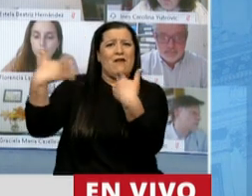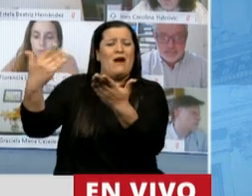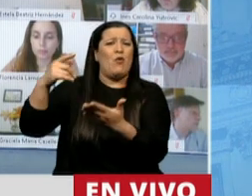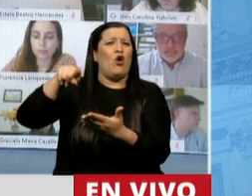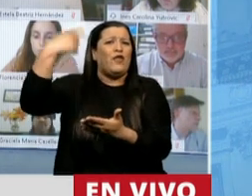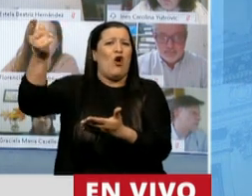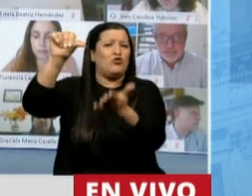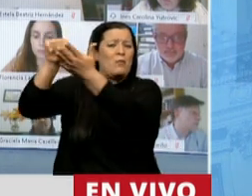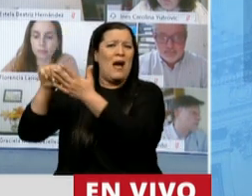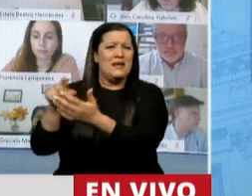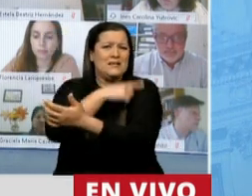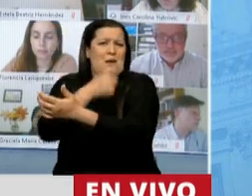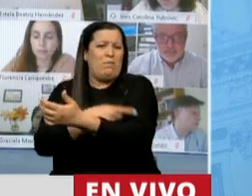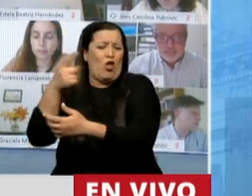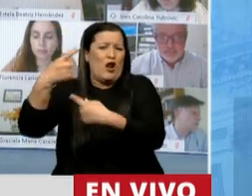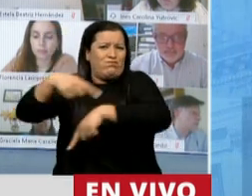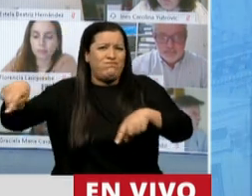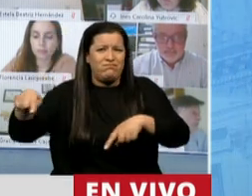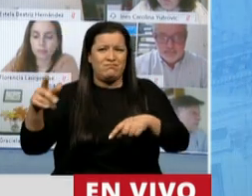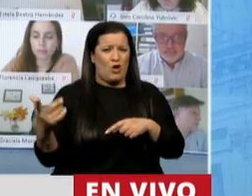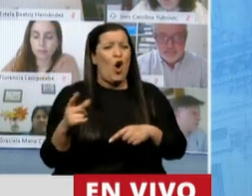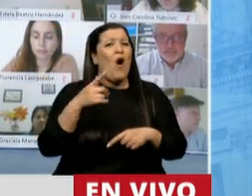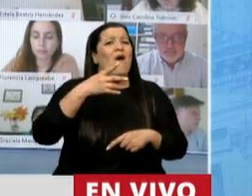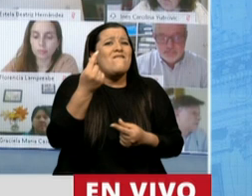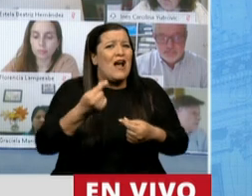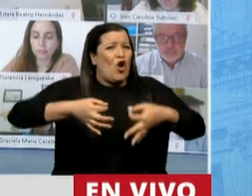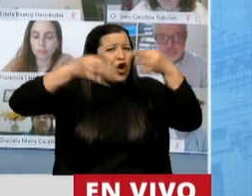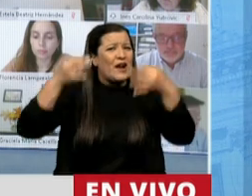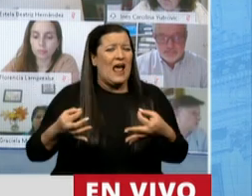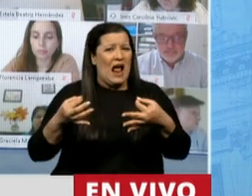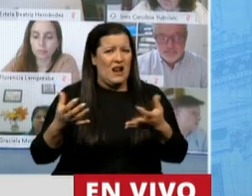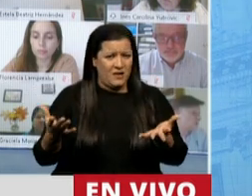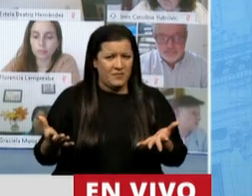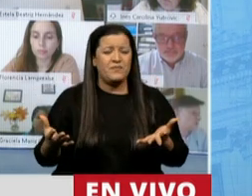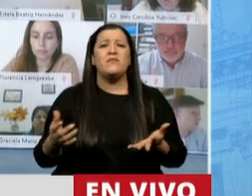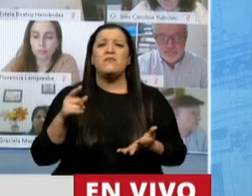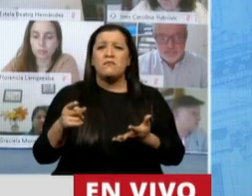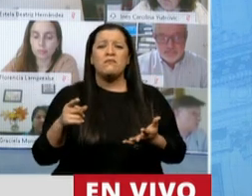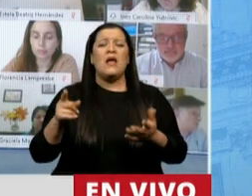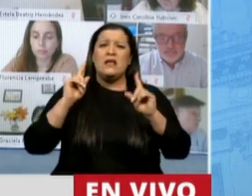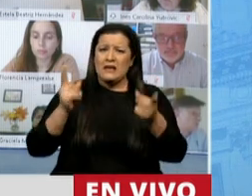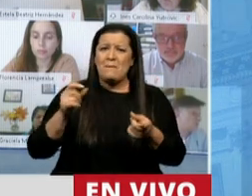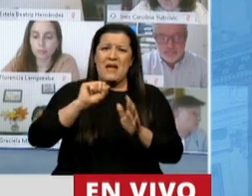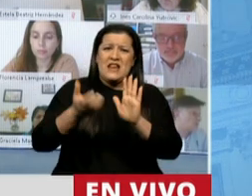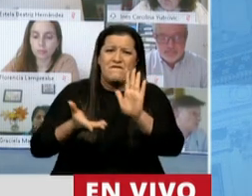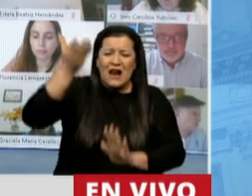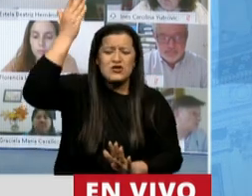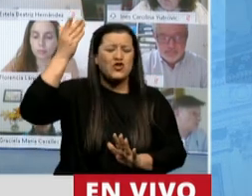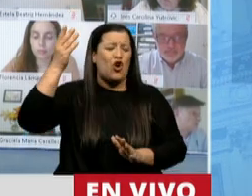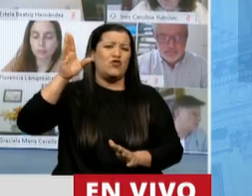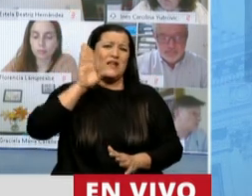diferencia en valores no en valores nominales sino en valores reales descontada la inflación americana